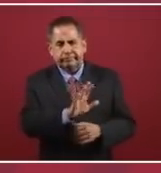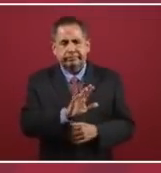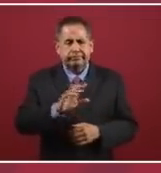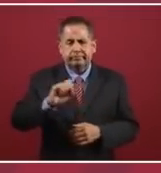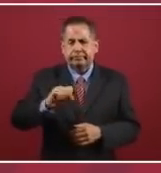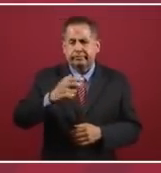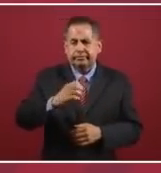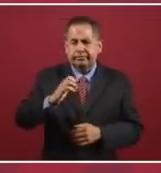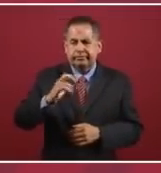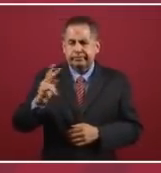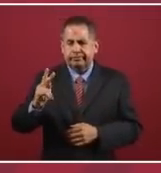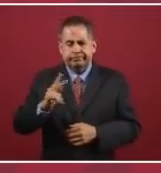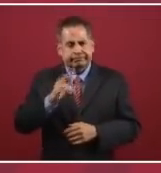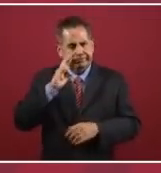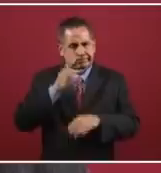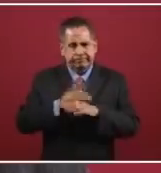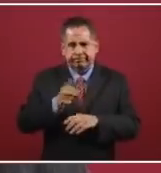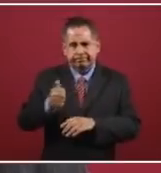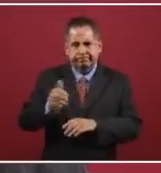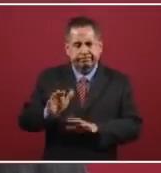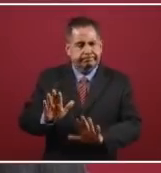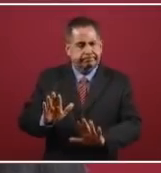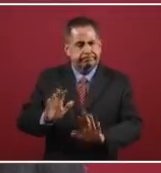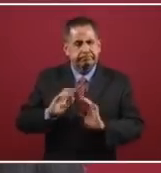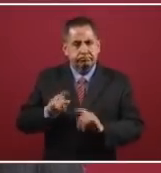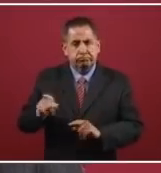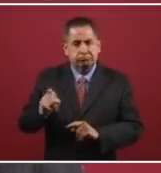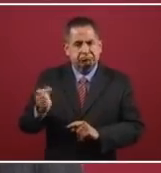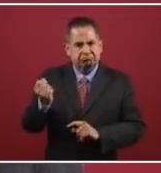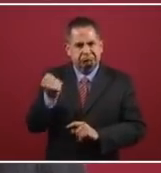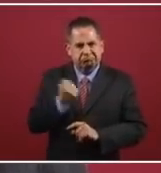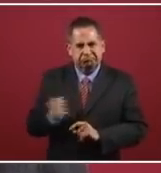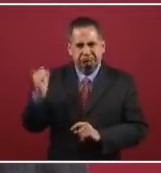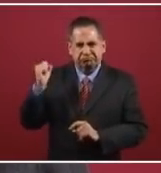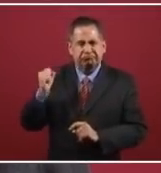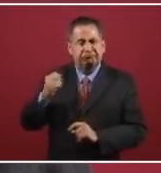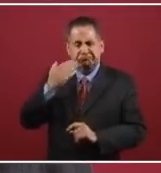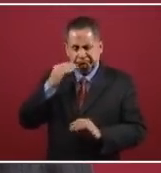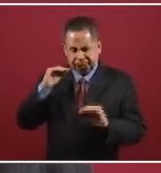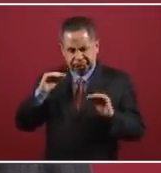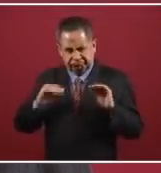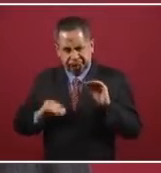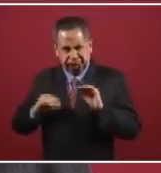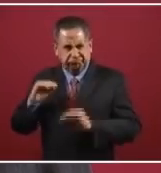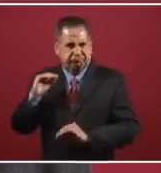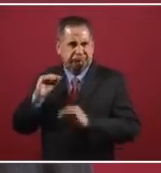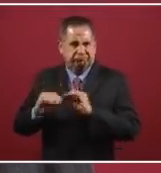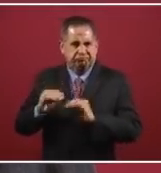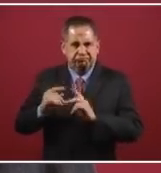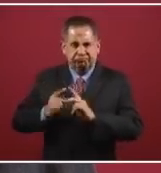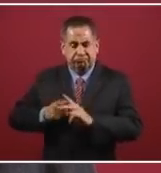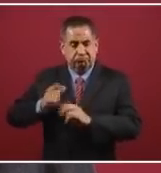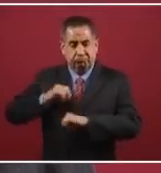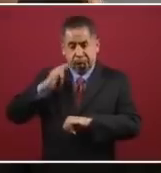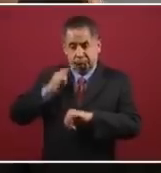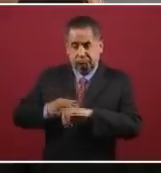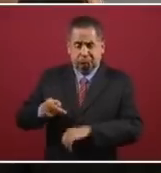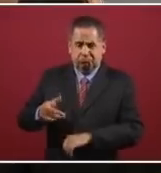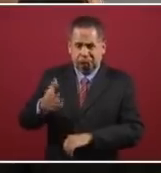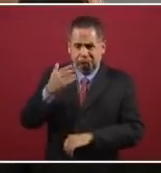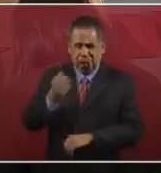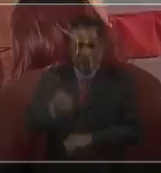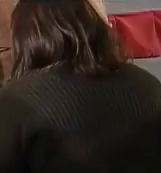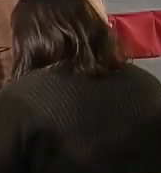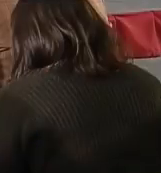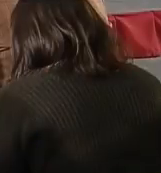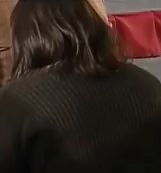de Hacienda, y son muy buenos los encargados de